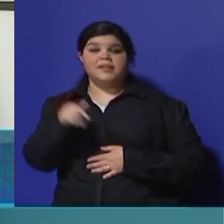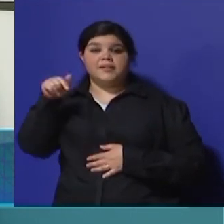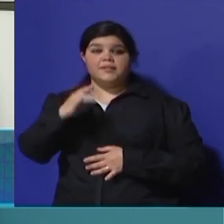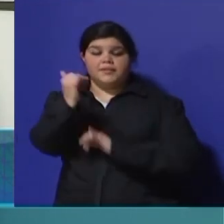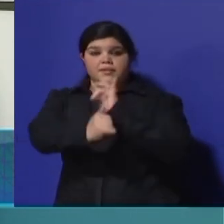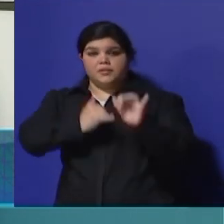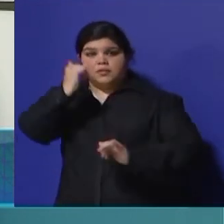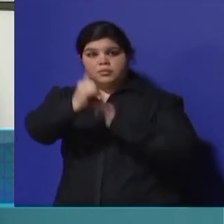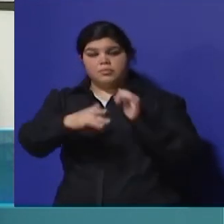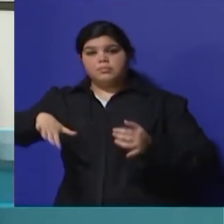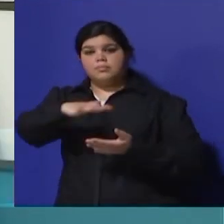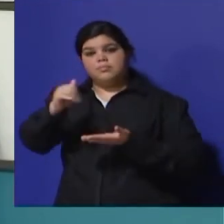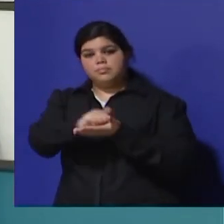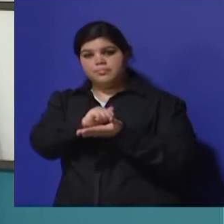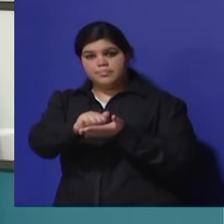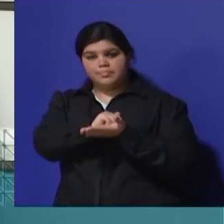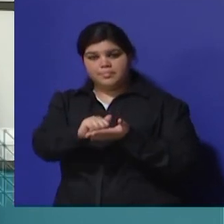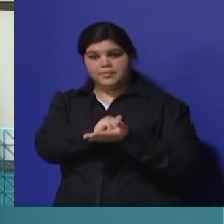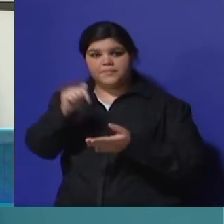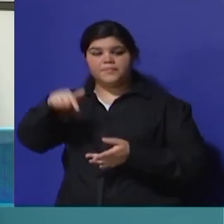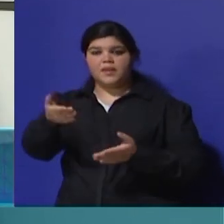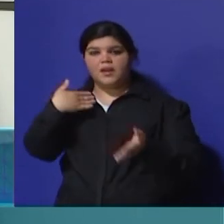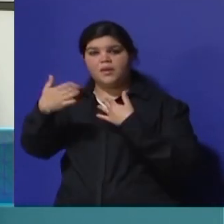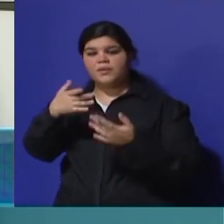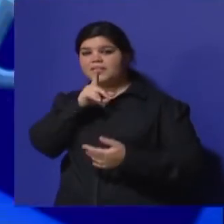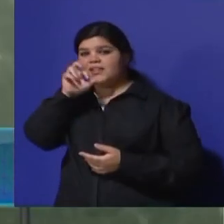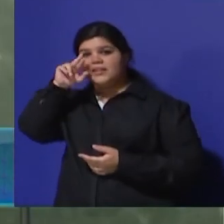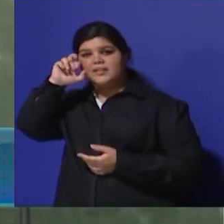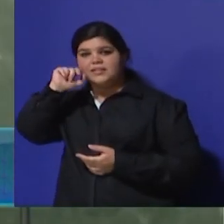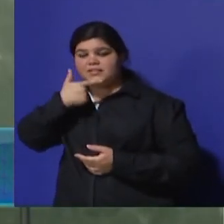acreditados allí en Nueva York que había hablado con Theresa May, la primera ministra británica,